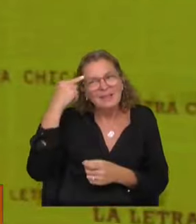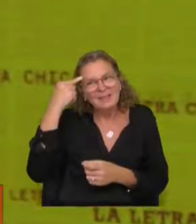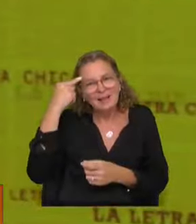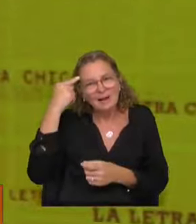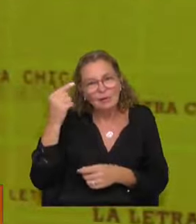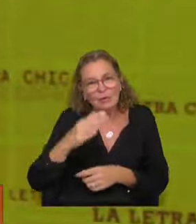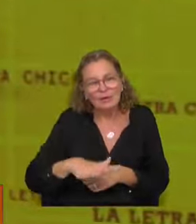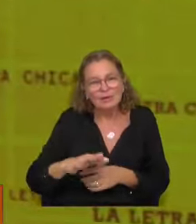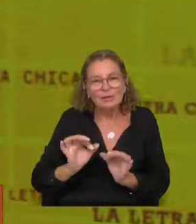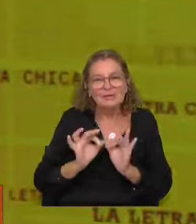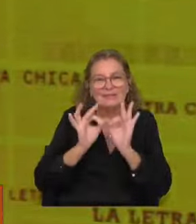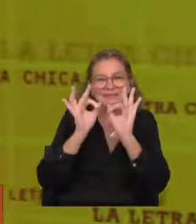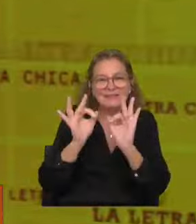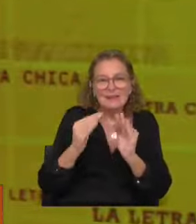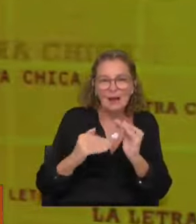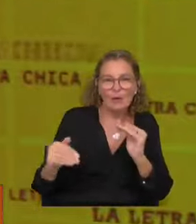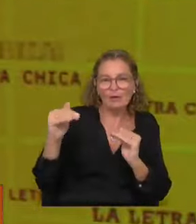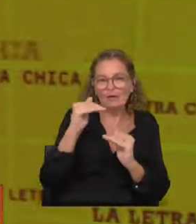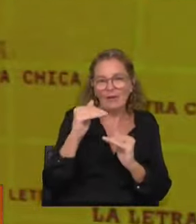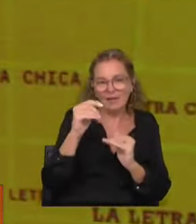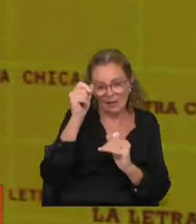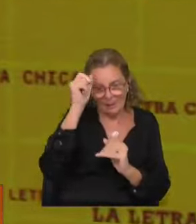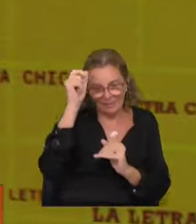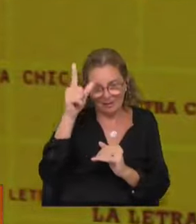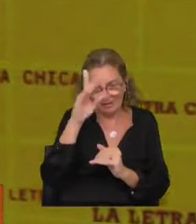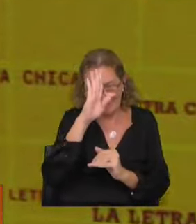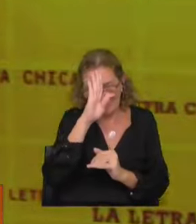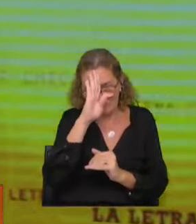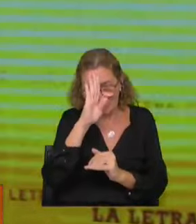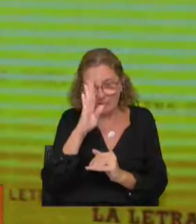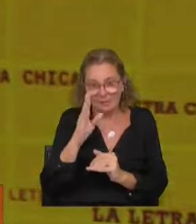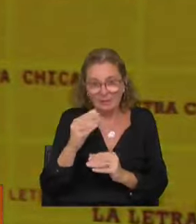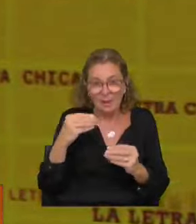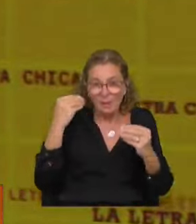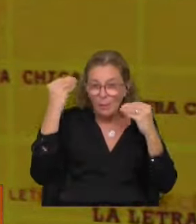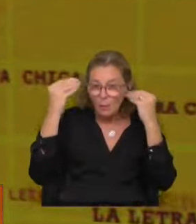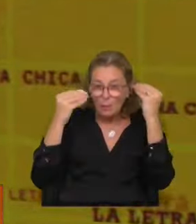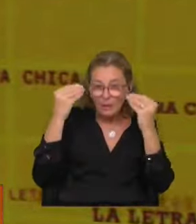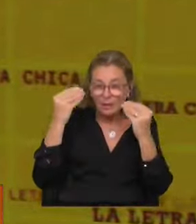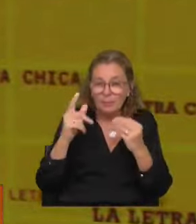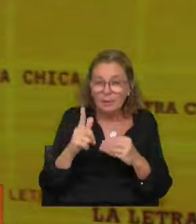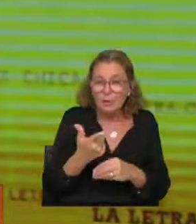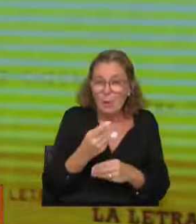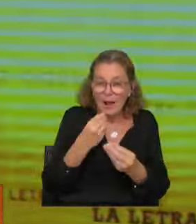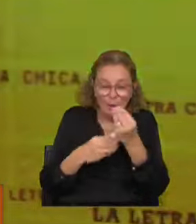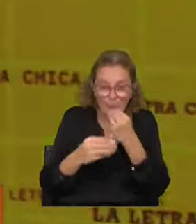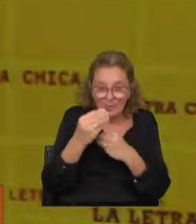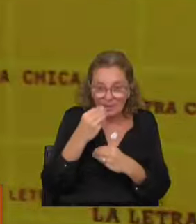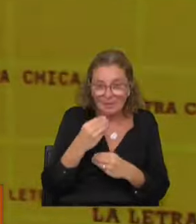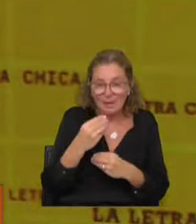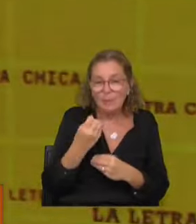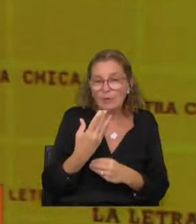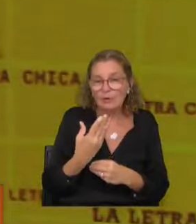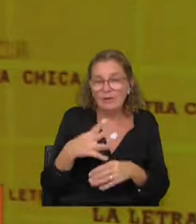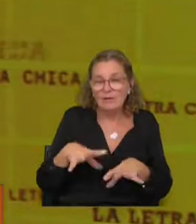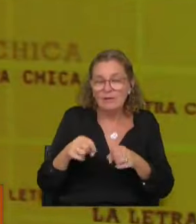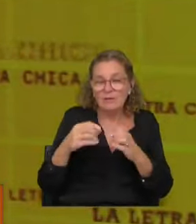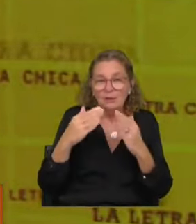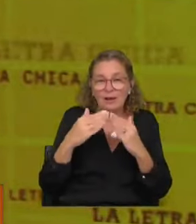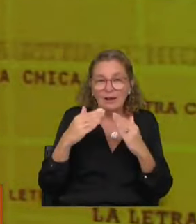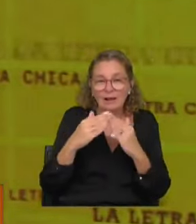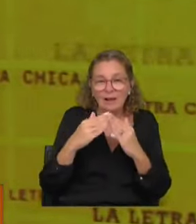alcance determinados niveles o capacidades de aprendizaje si está preocupado porque no tiene comida porque vive en una casa